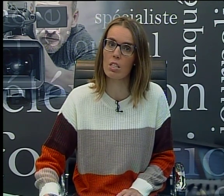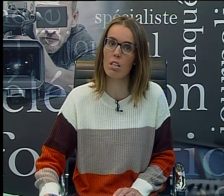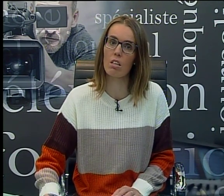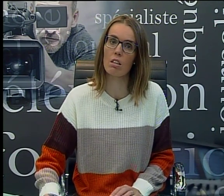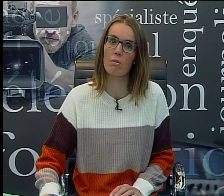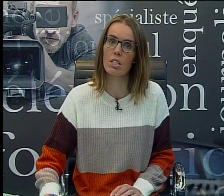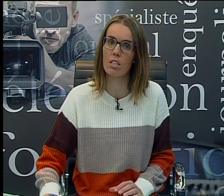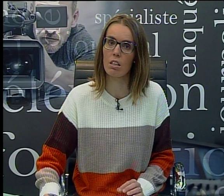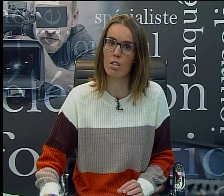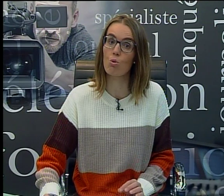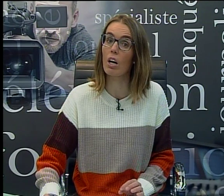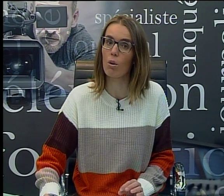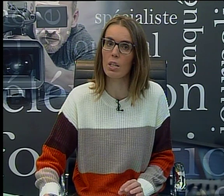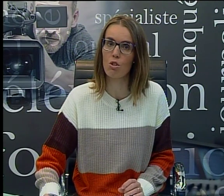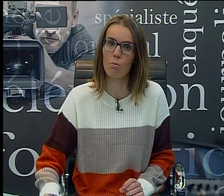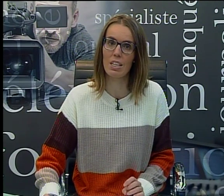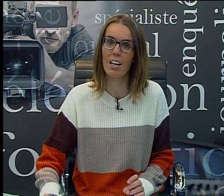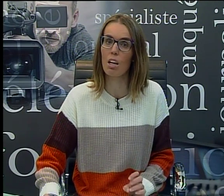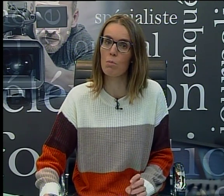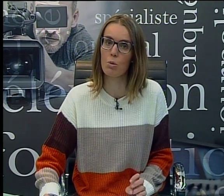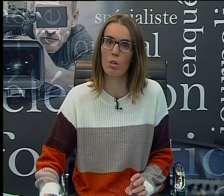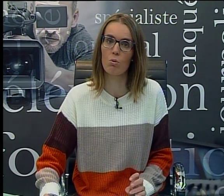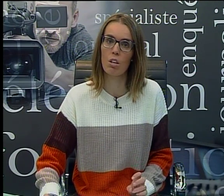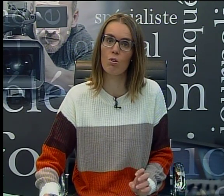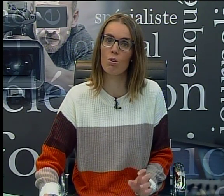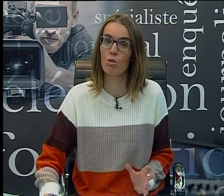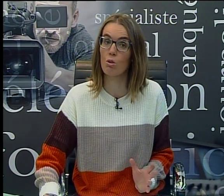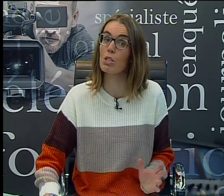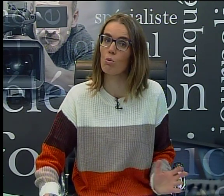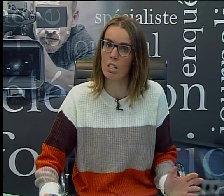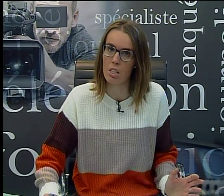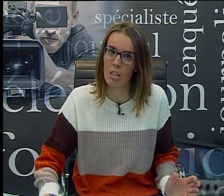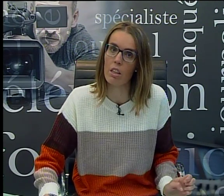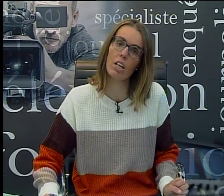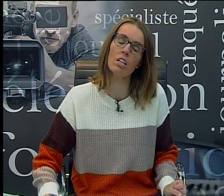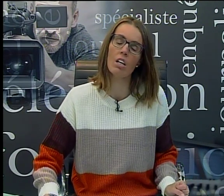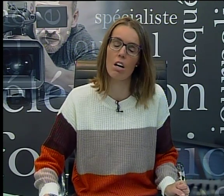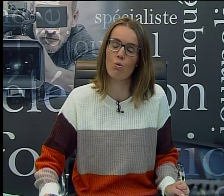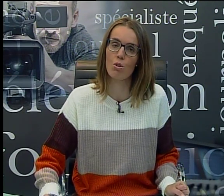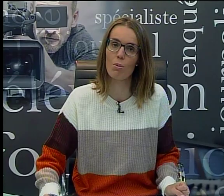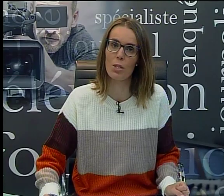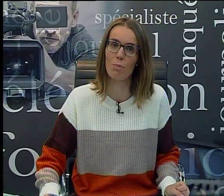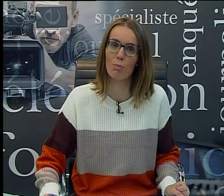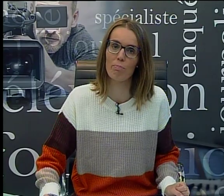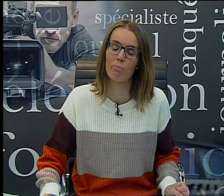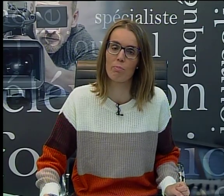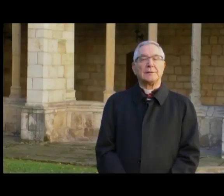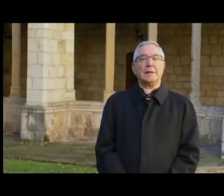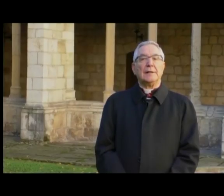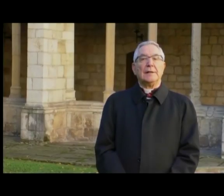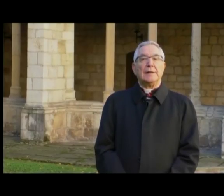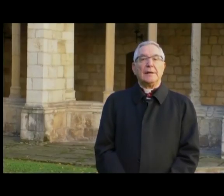publicó una serie de entrevistas antes. Una obra sobre la que hemos preguntado sobre su trascendencia a nuestro obispo.